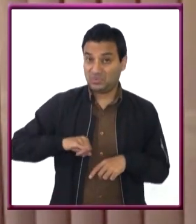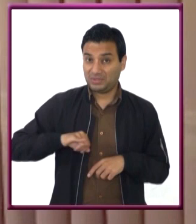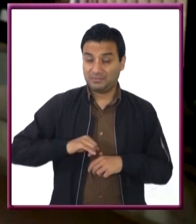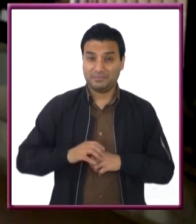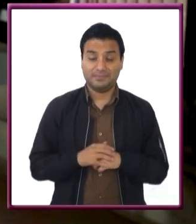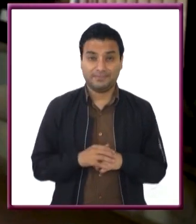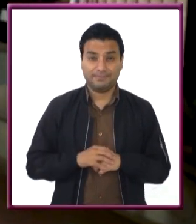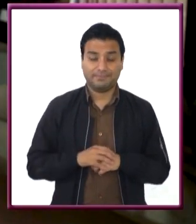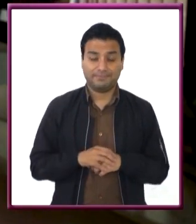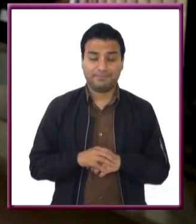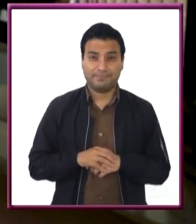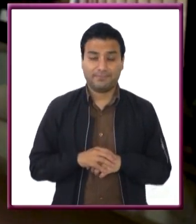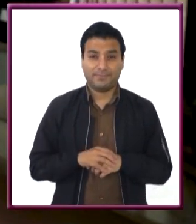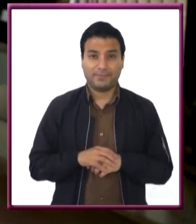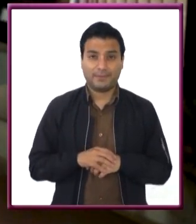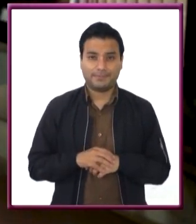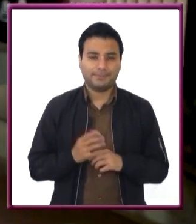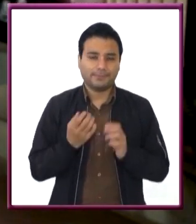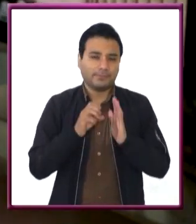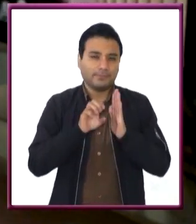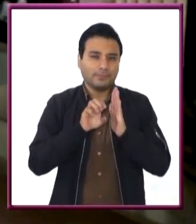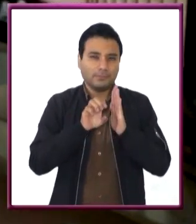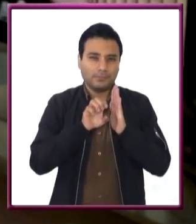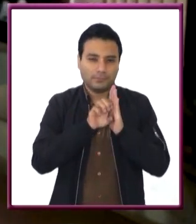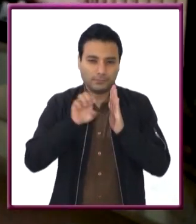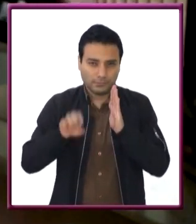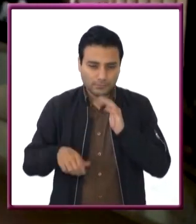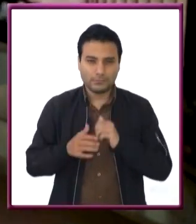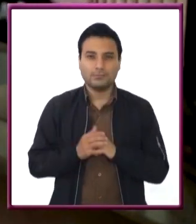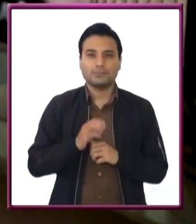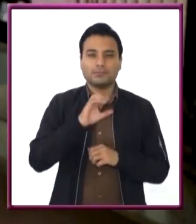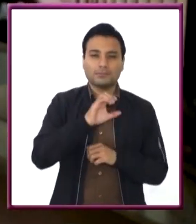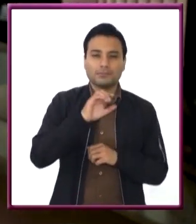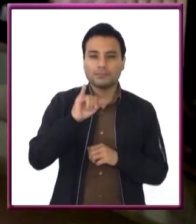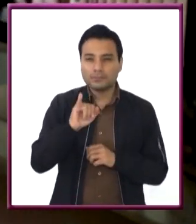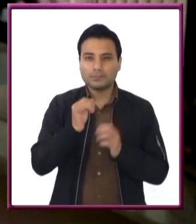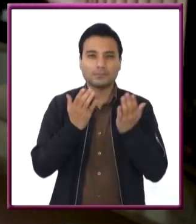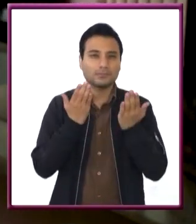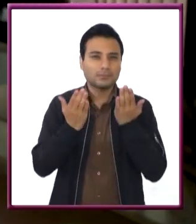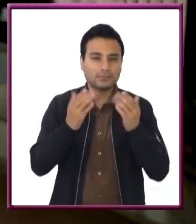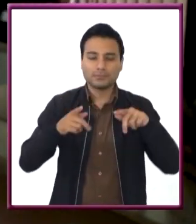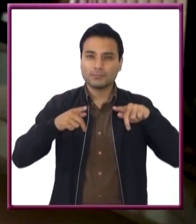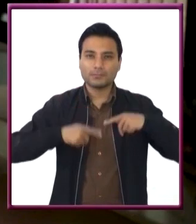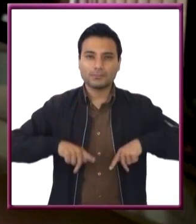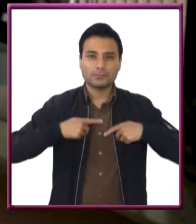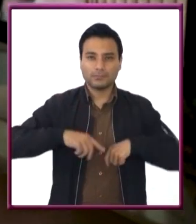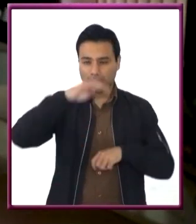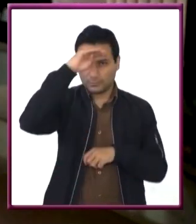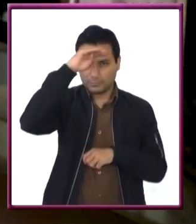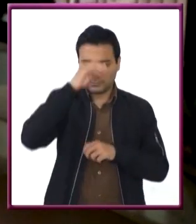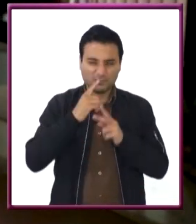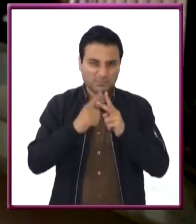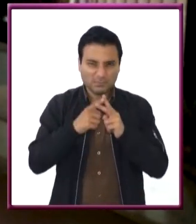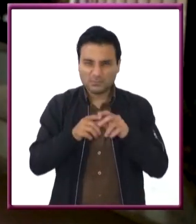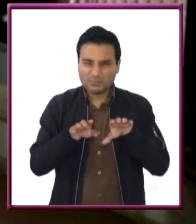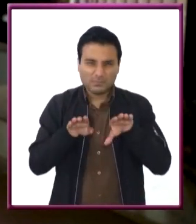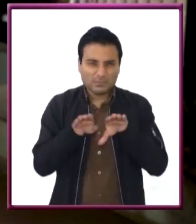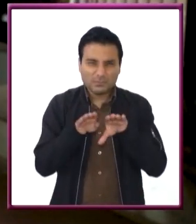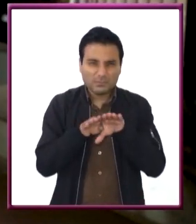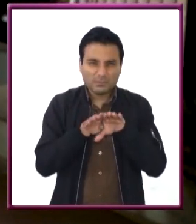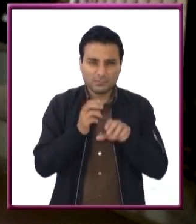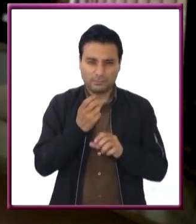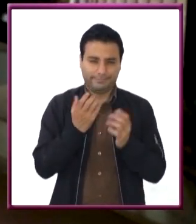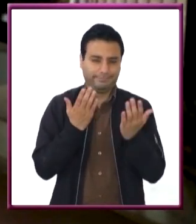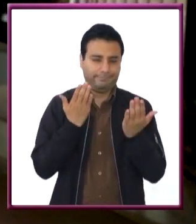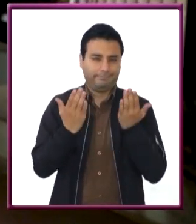decían que comparando los coeficientes intelectuales y la manera de pensar, el pensamiento matemático que